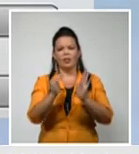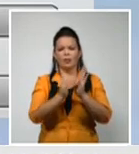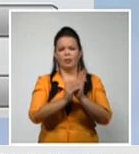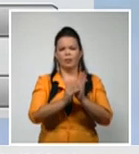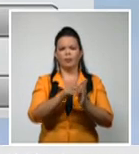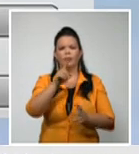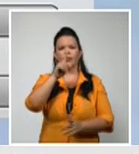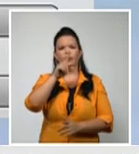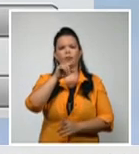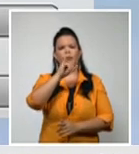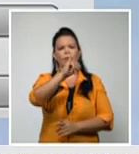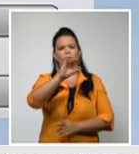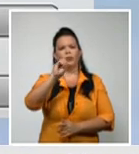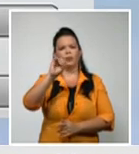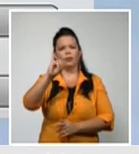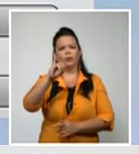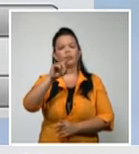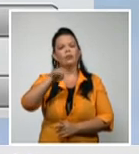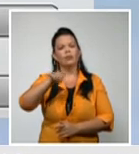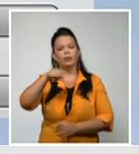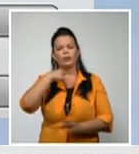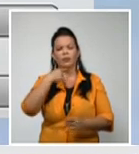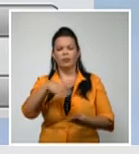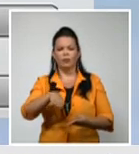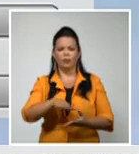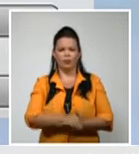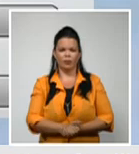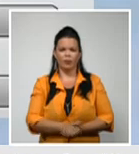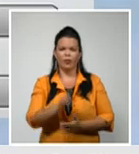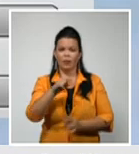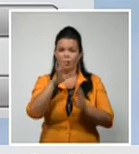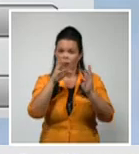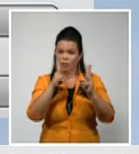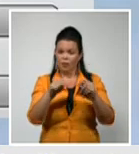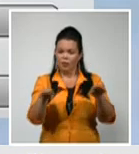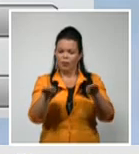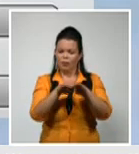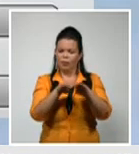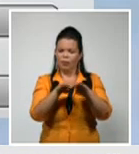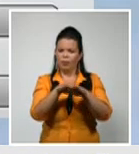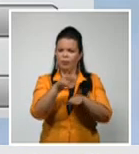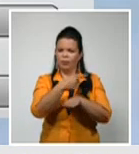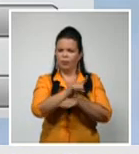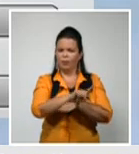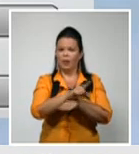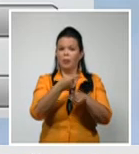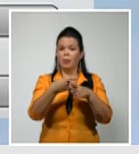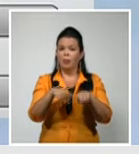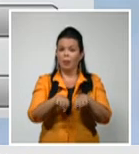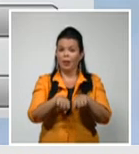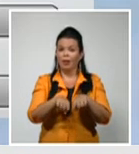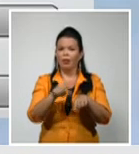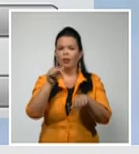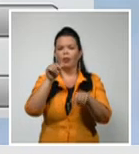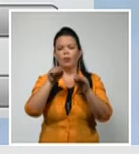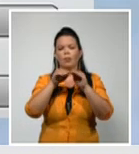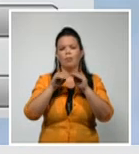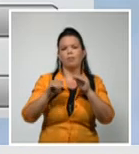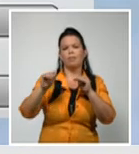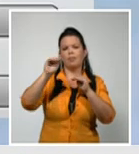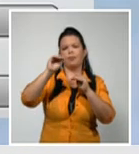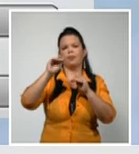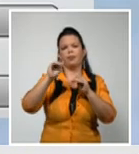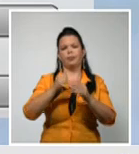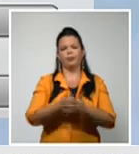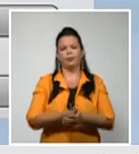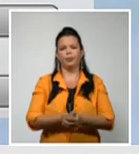1.196.606 fallecidos. Letalidad similar a la del día de ayer, pero más elevada incluso que la del mundo, de un